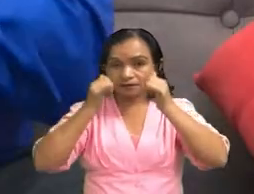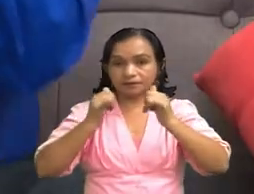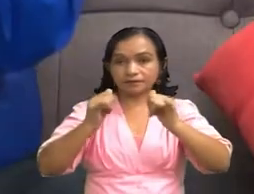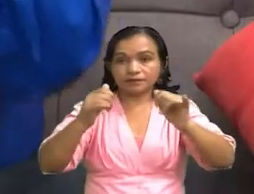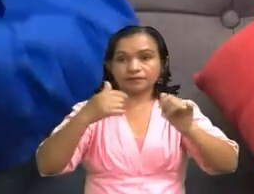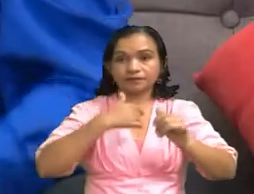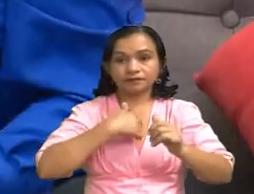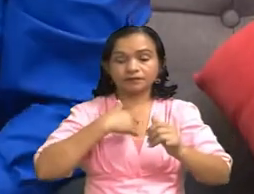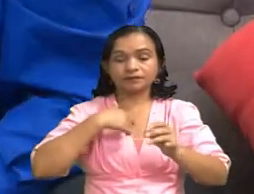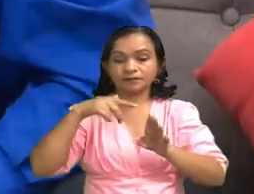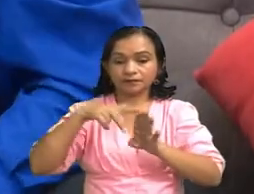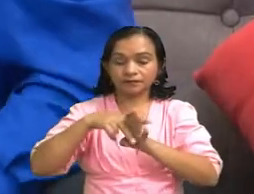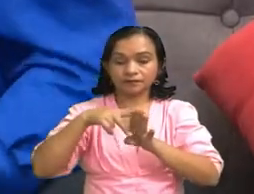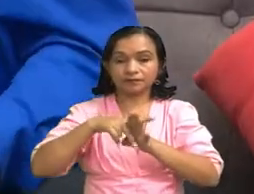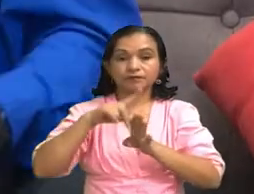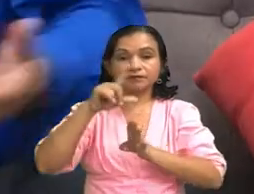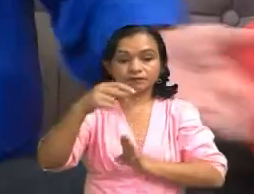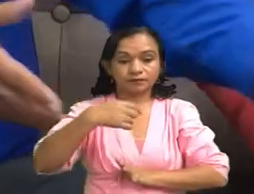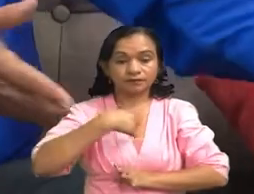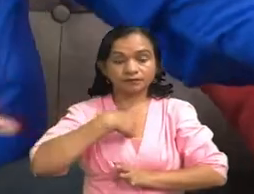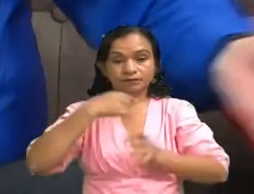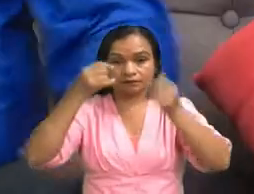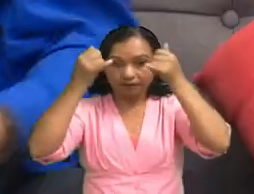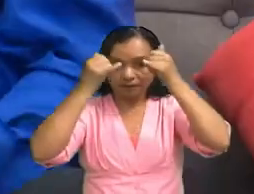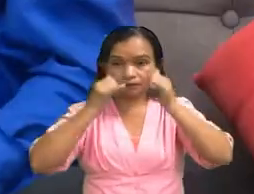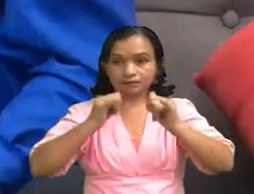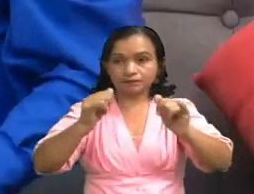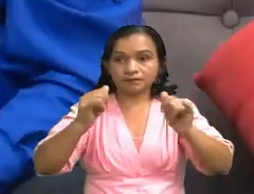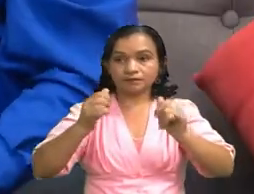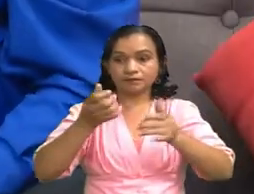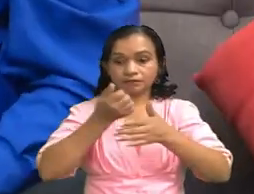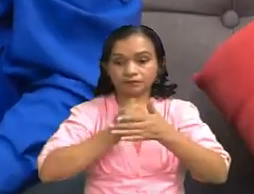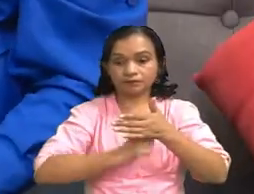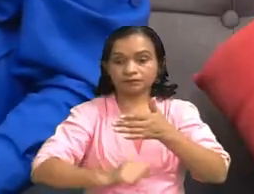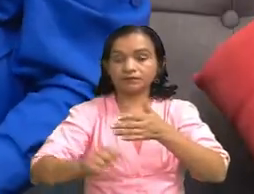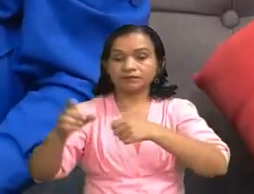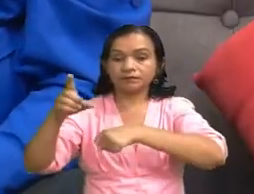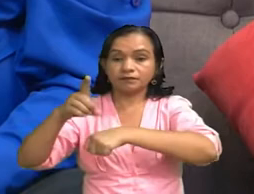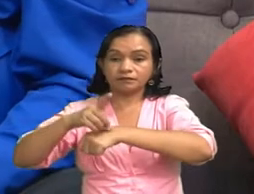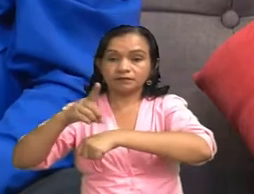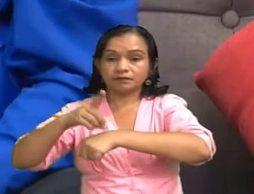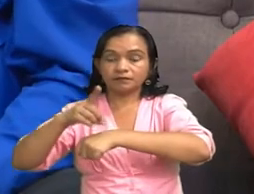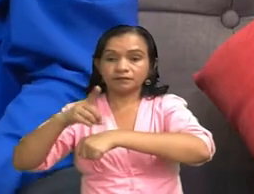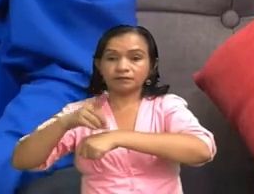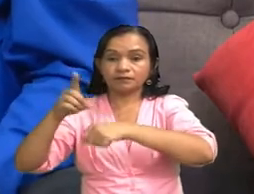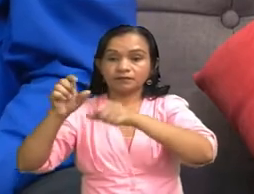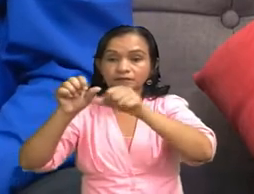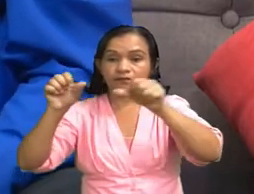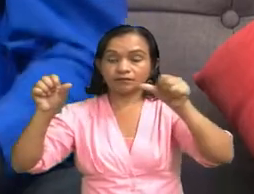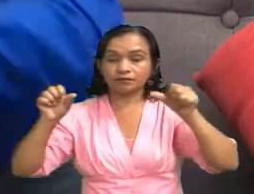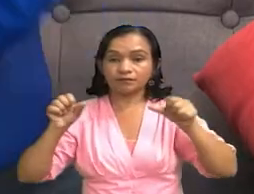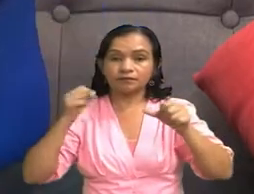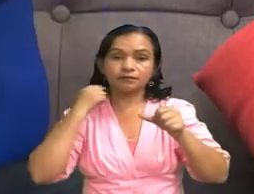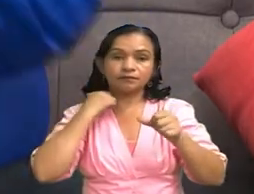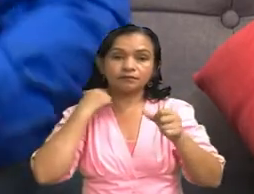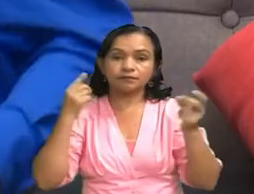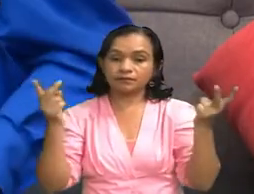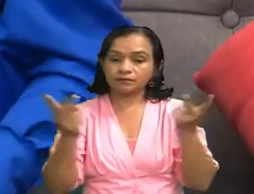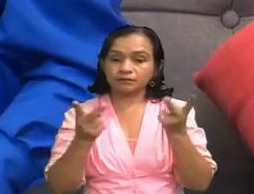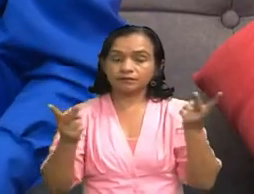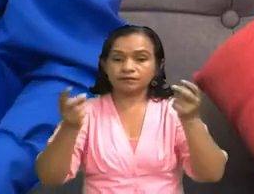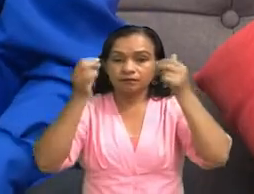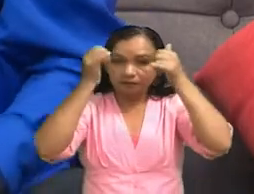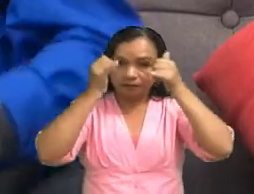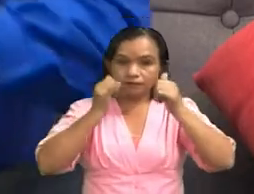tengo mi finca, mis hijos son veterinarios hoy, y siempre hemos vivido de la ganadería,